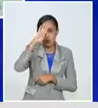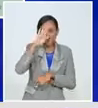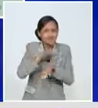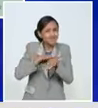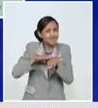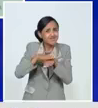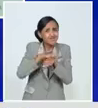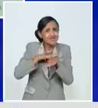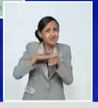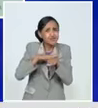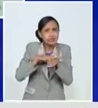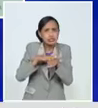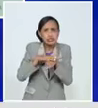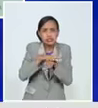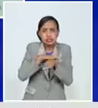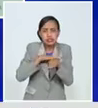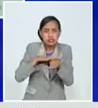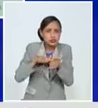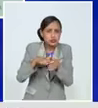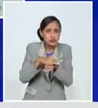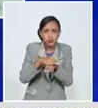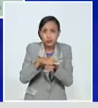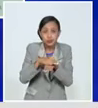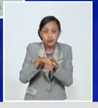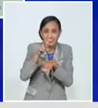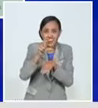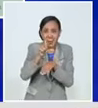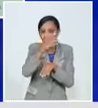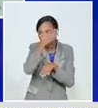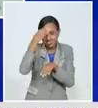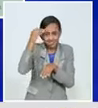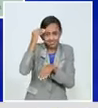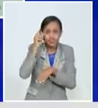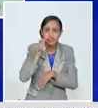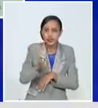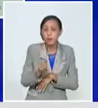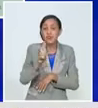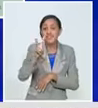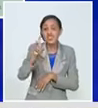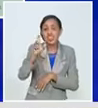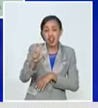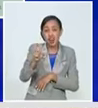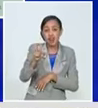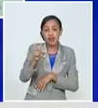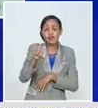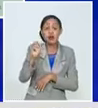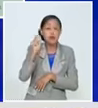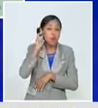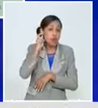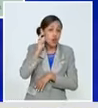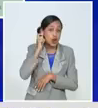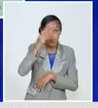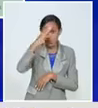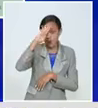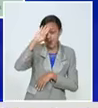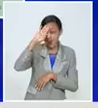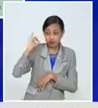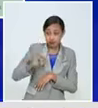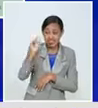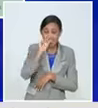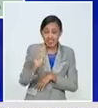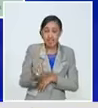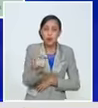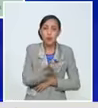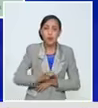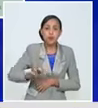salté la de Villa Clara, es una viajera cubana procedente de Italia, del municipio de